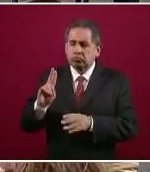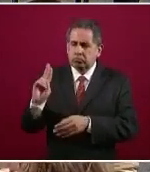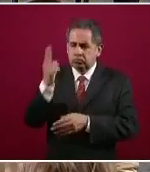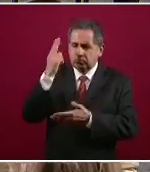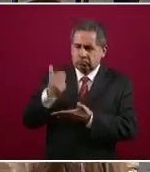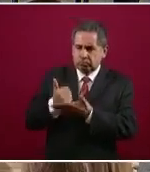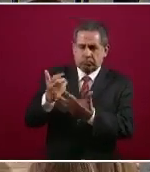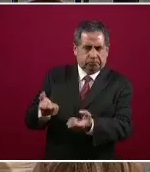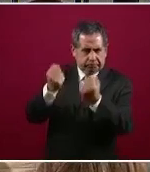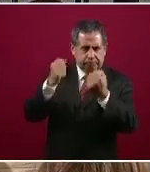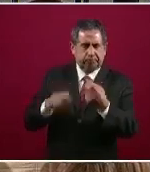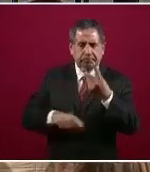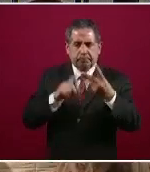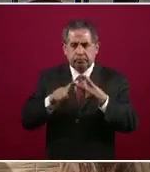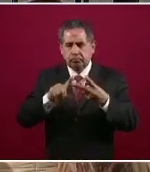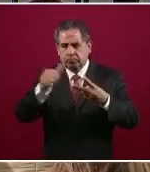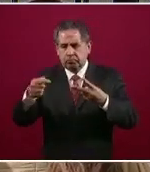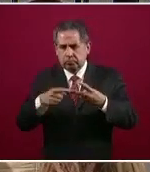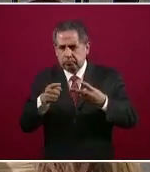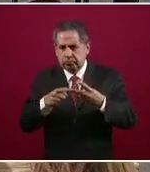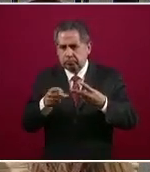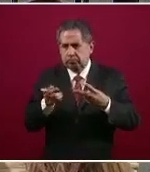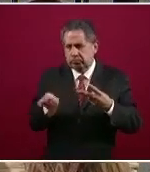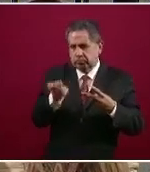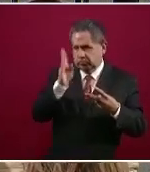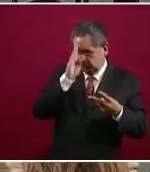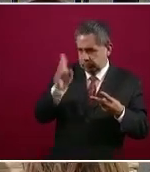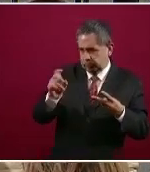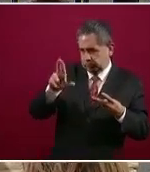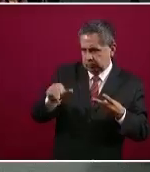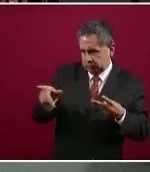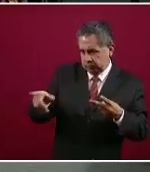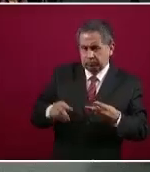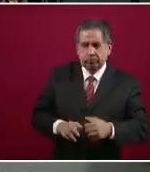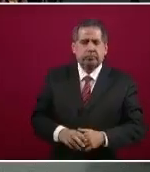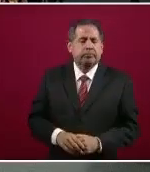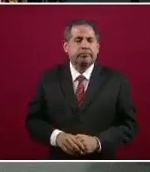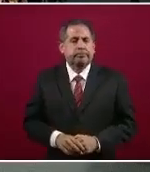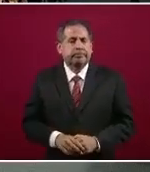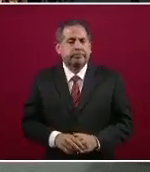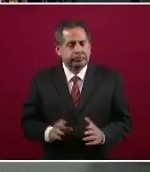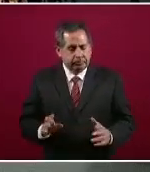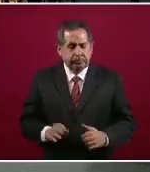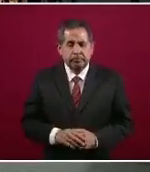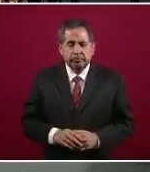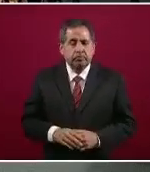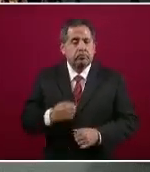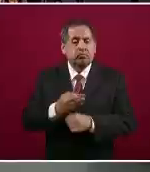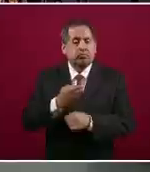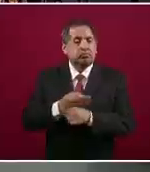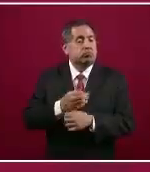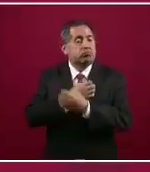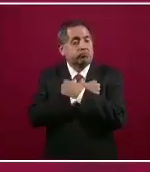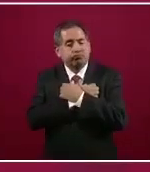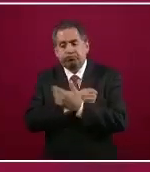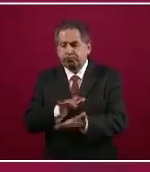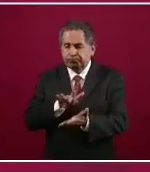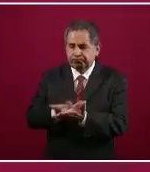primera pregunta y después para la doctora Jiménez, si me lo permite. Bueno, estamos impulsando la educación,